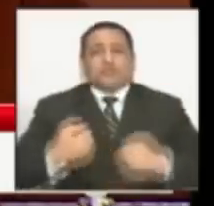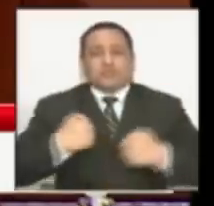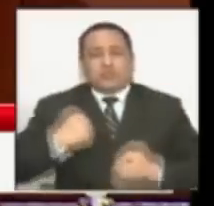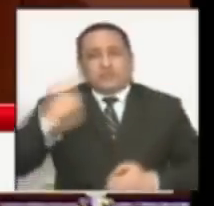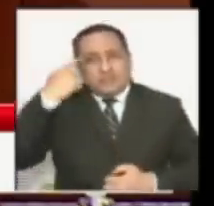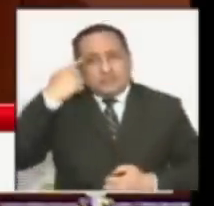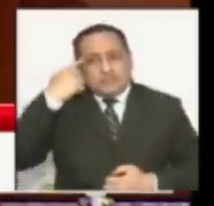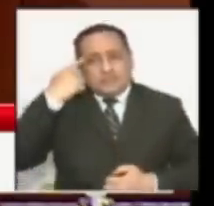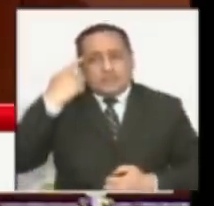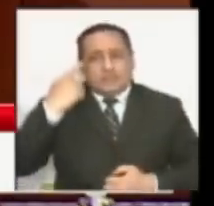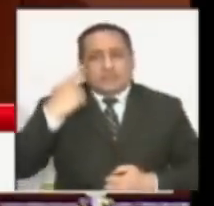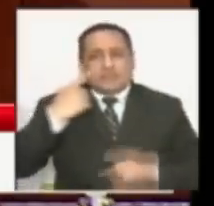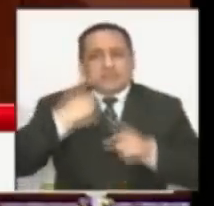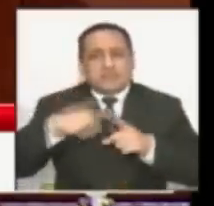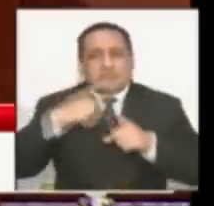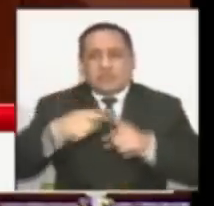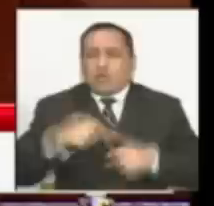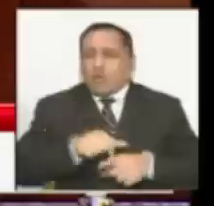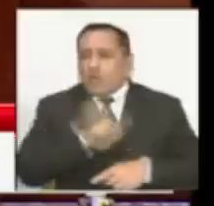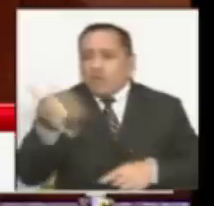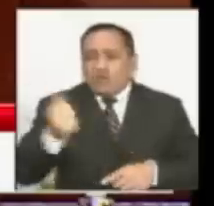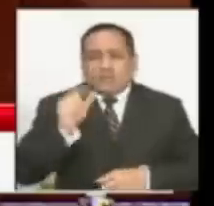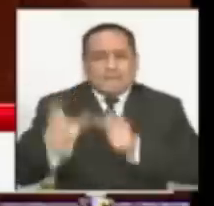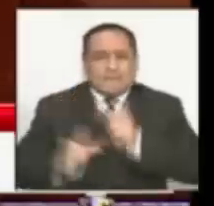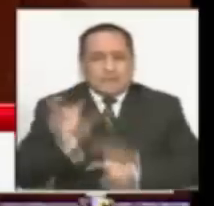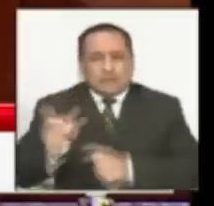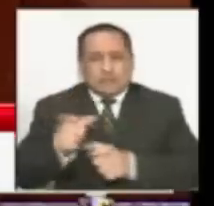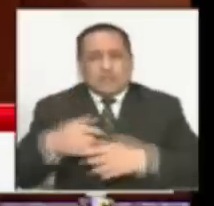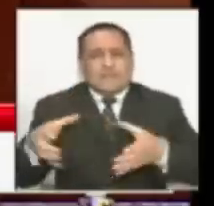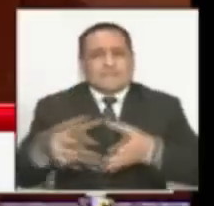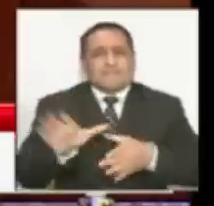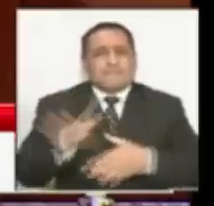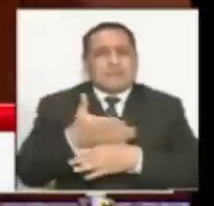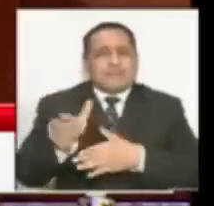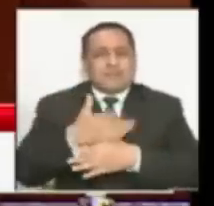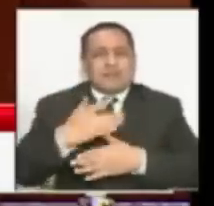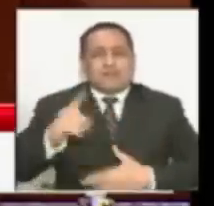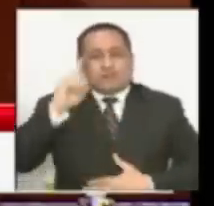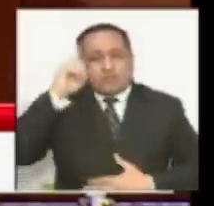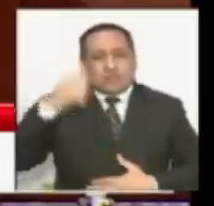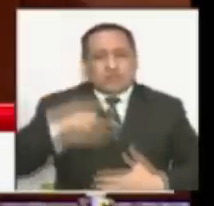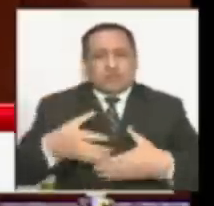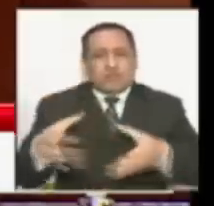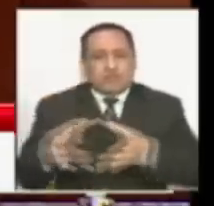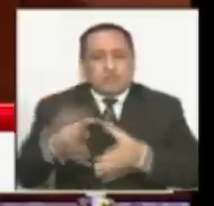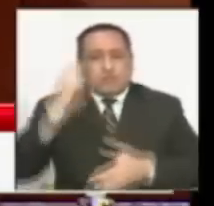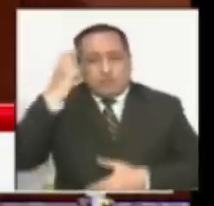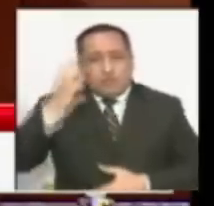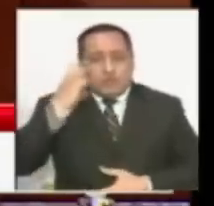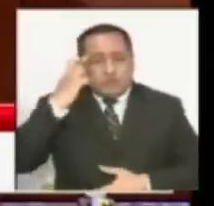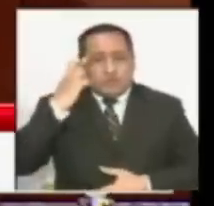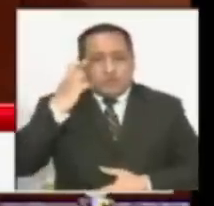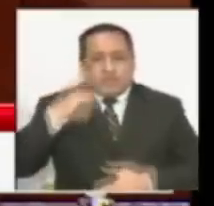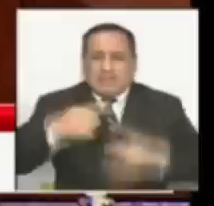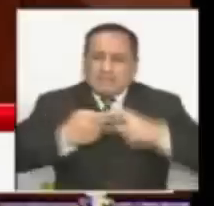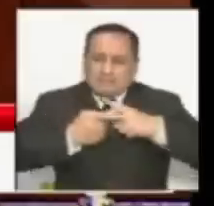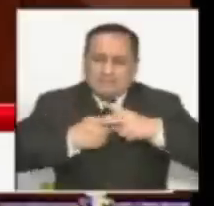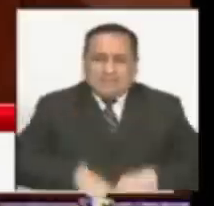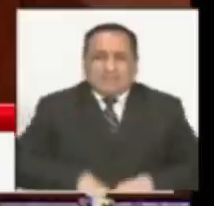decidí conjuntos con otros ciudadanos y ciudadanas participar en la creación de un partido político desde